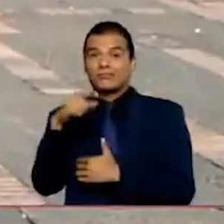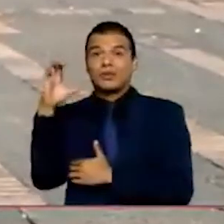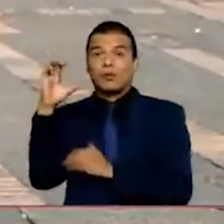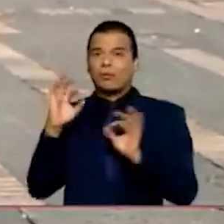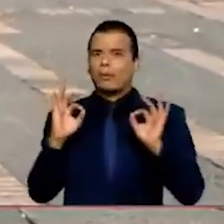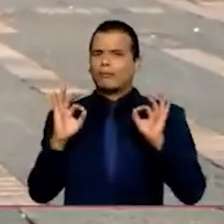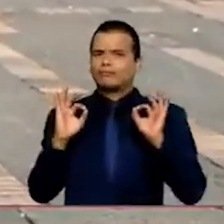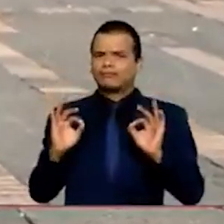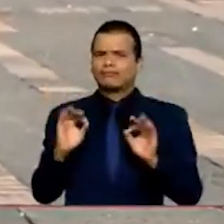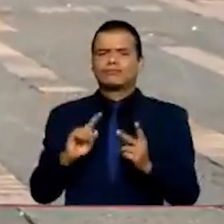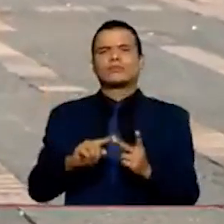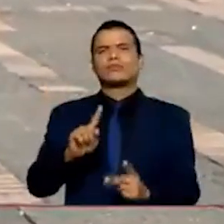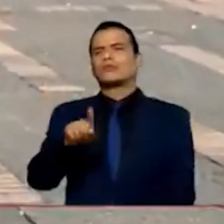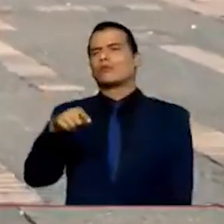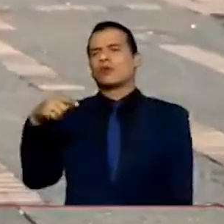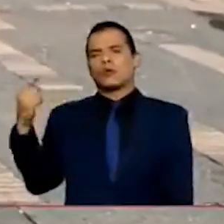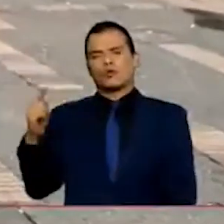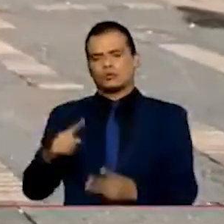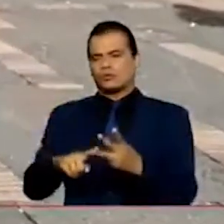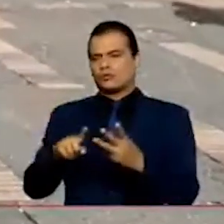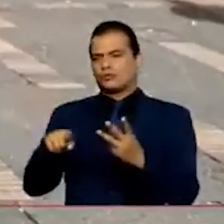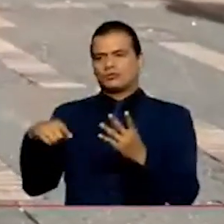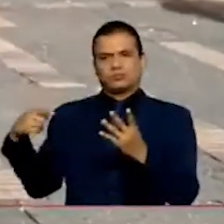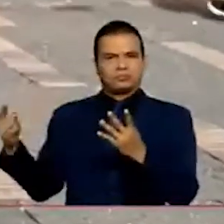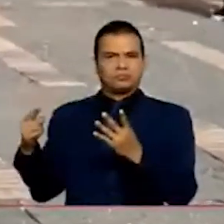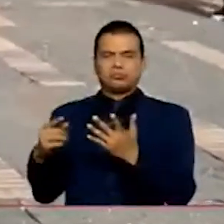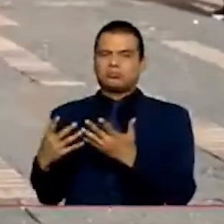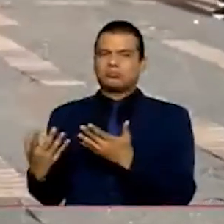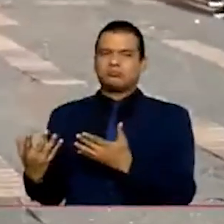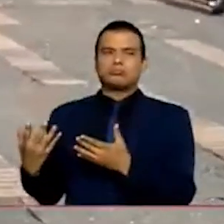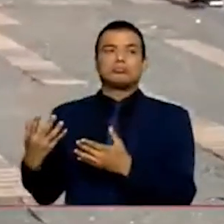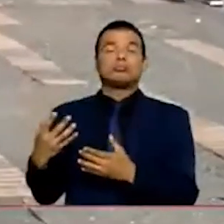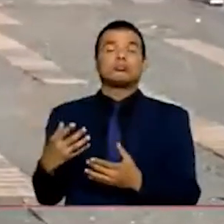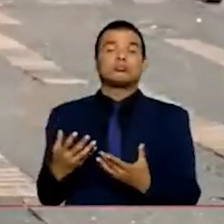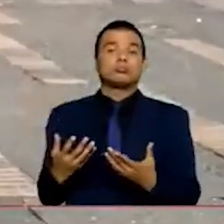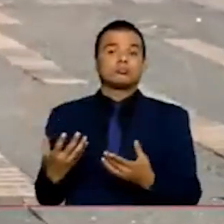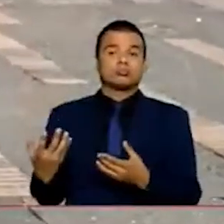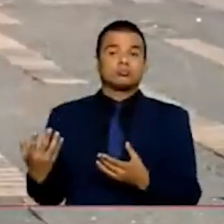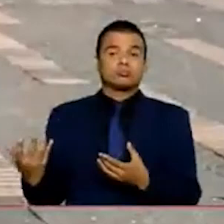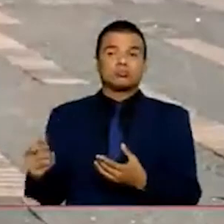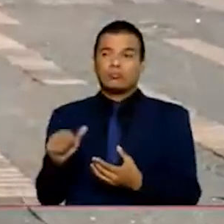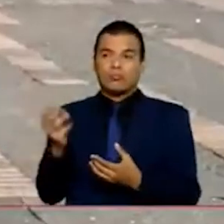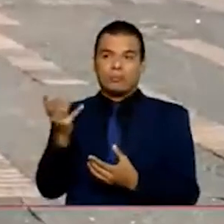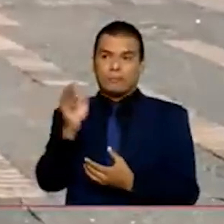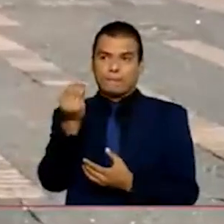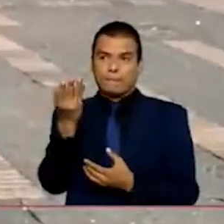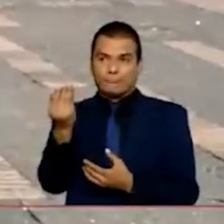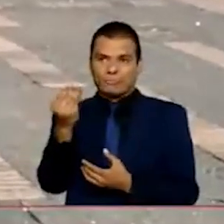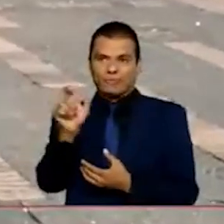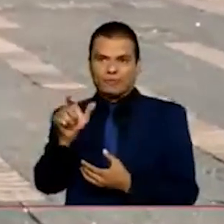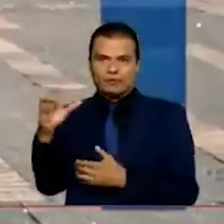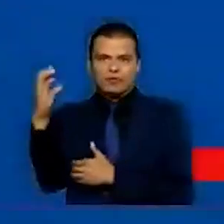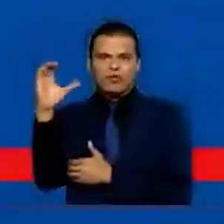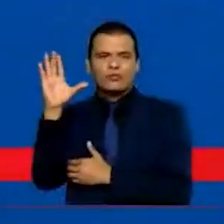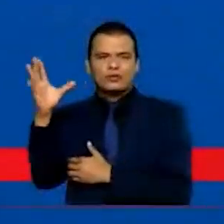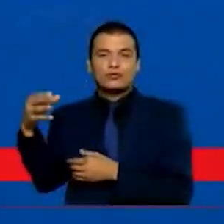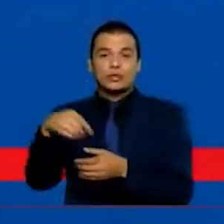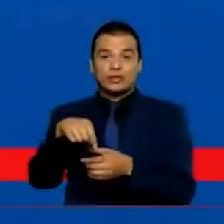Colombia. Otros jugadores, luego de hacer una gran participación, tienen también la ilusión de llegar al fútbol internacional.